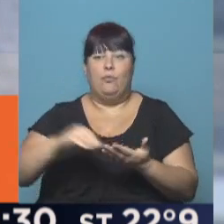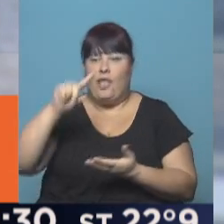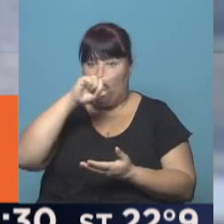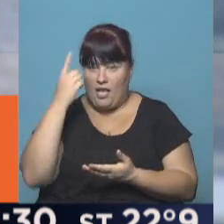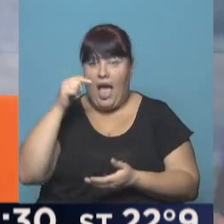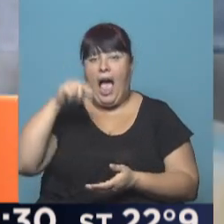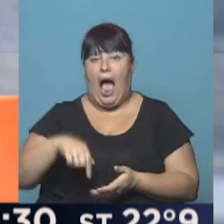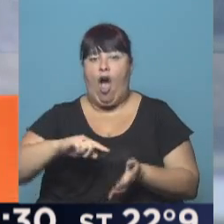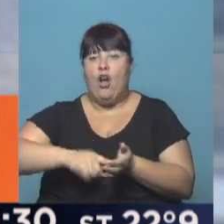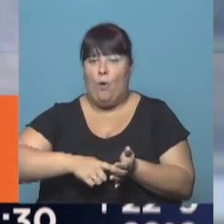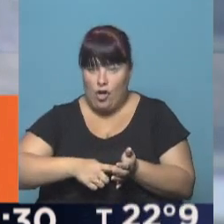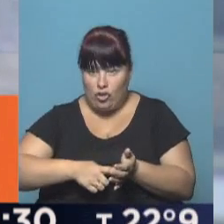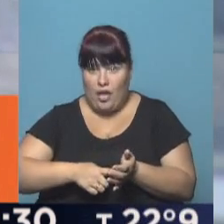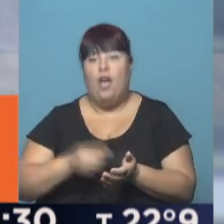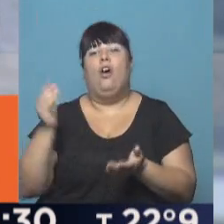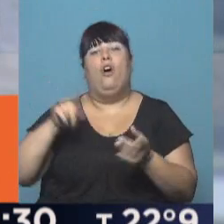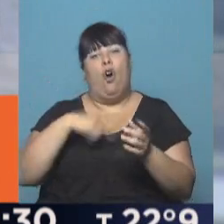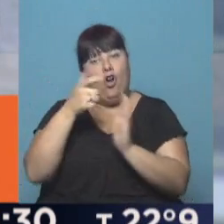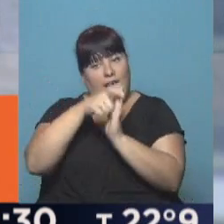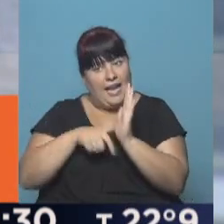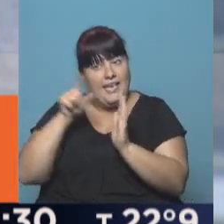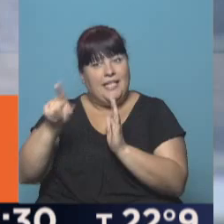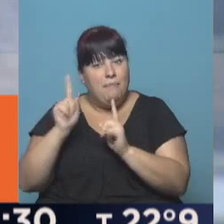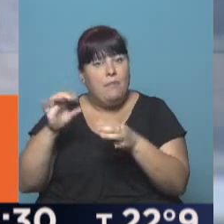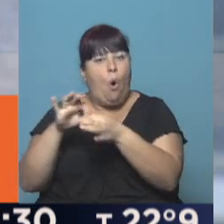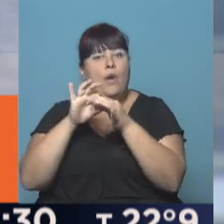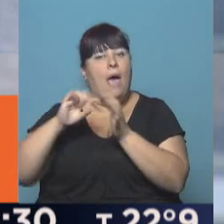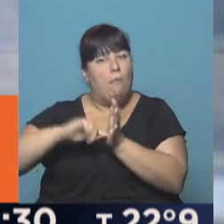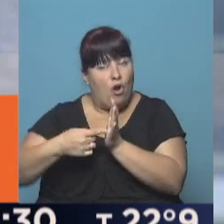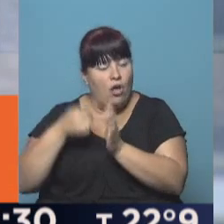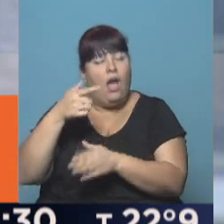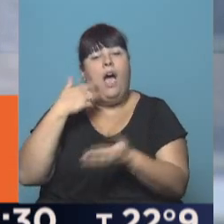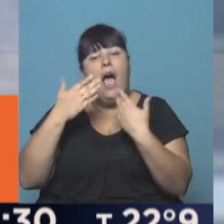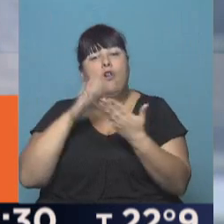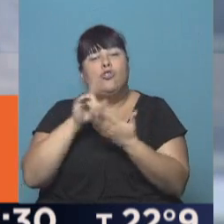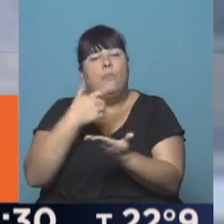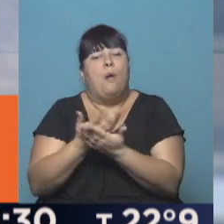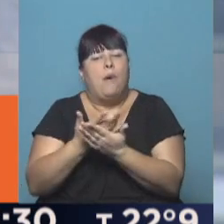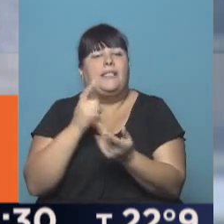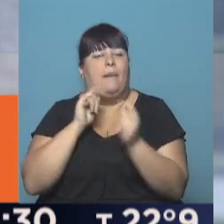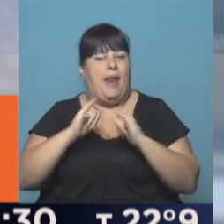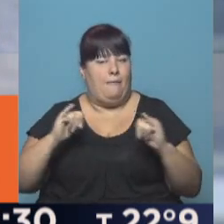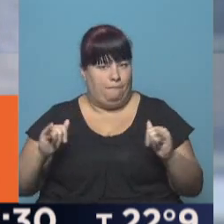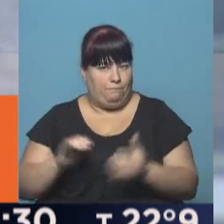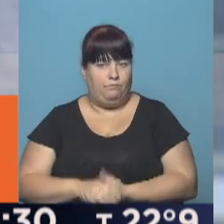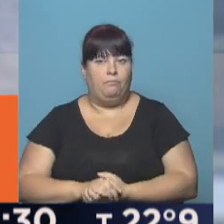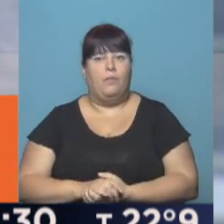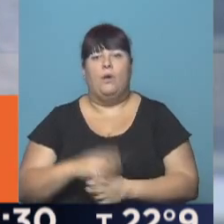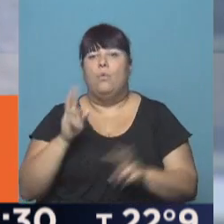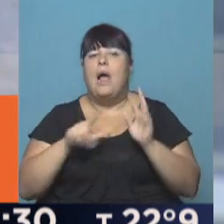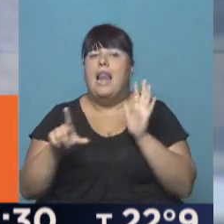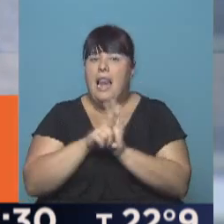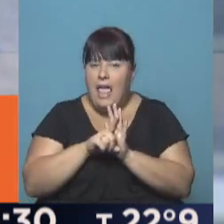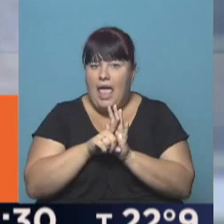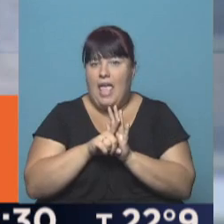por ahora buenos aires otra de las lista unidad porteña se refirió a sus propuestas de campaña de ser una ley por